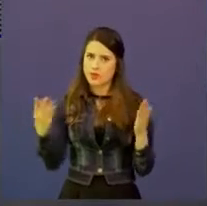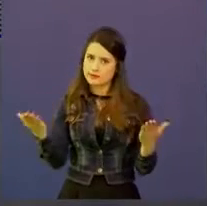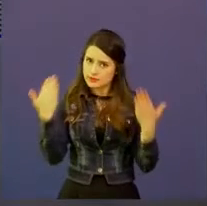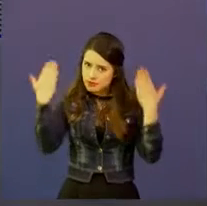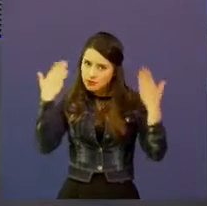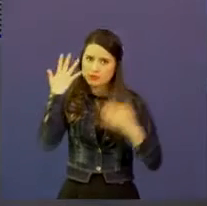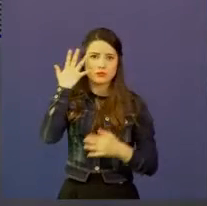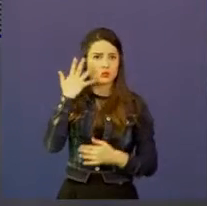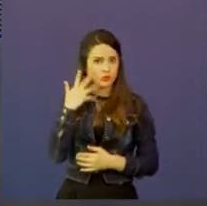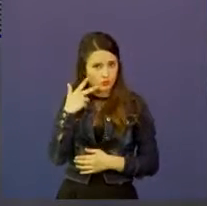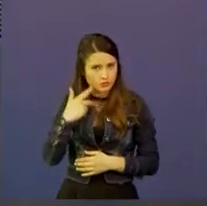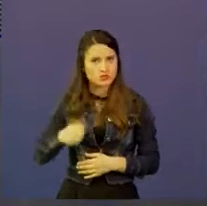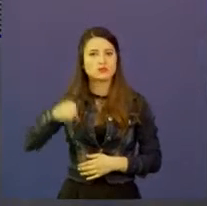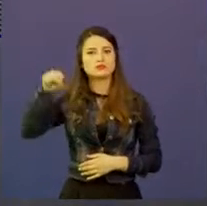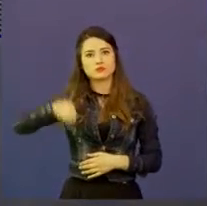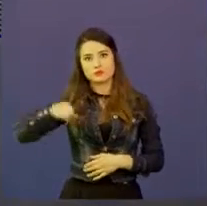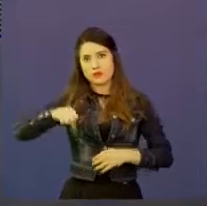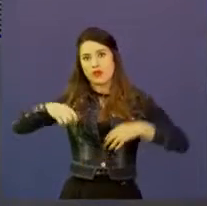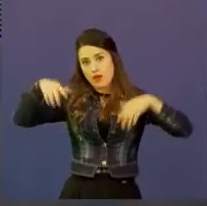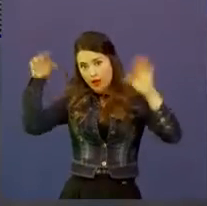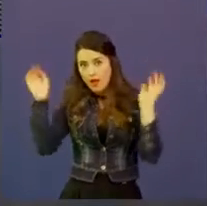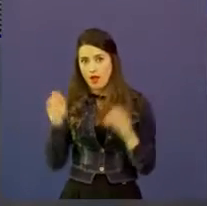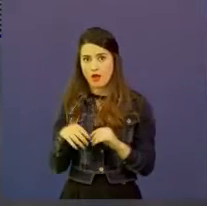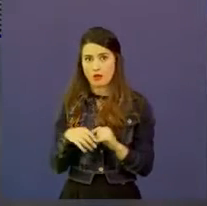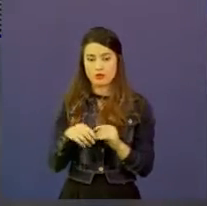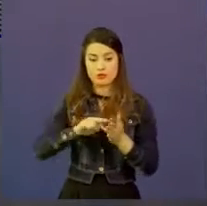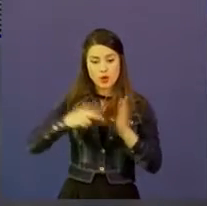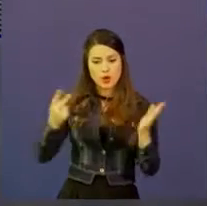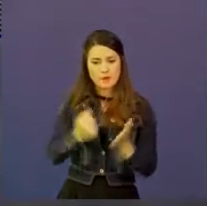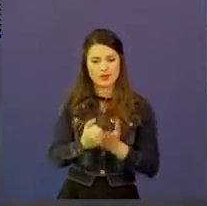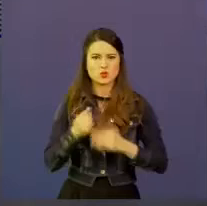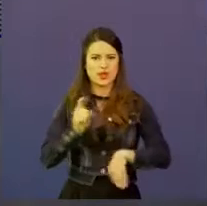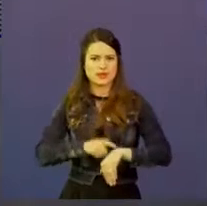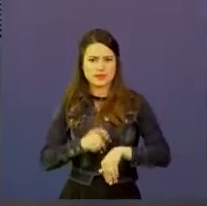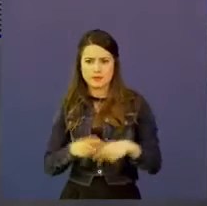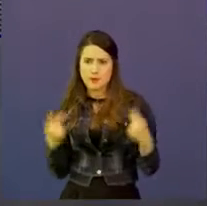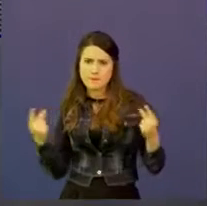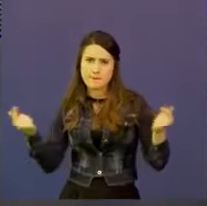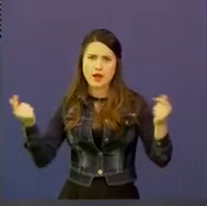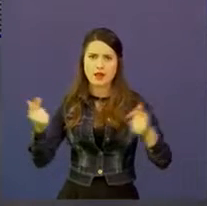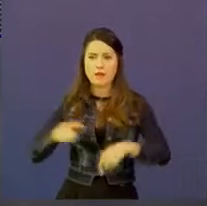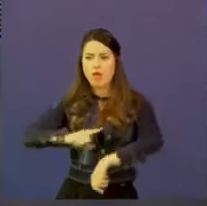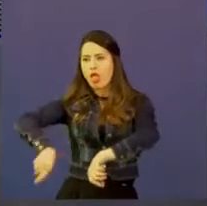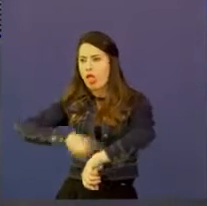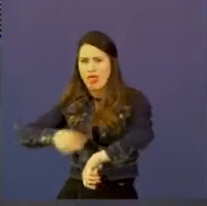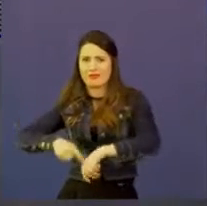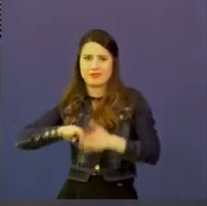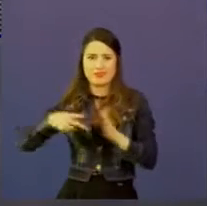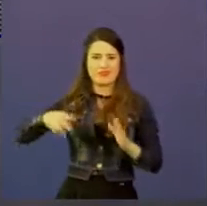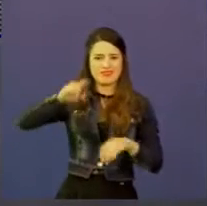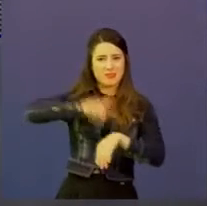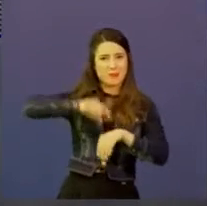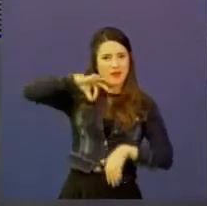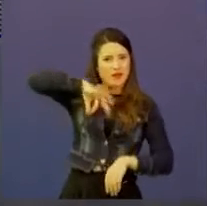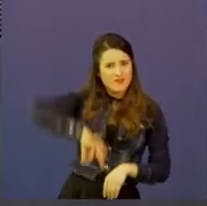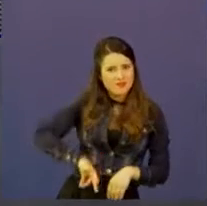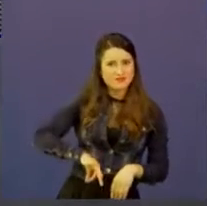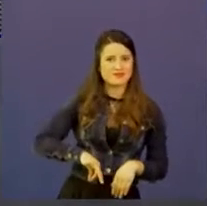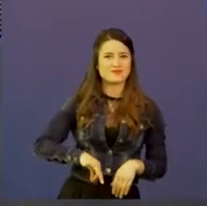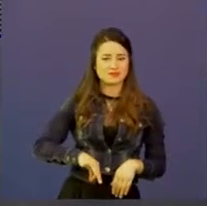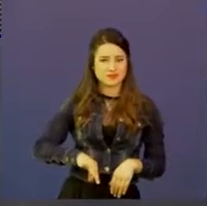y realmente hacer que nuestras cosas sean más eficientes, más fáciles, que perdamos menos tiempo y que ese